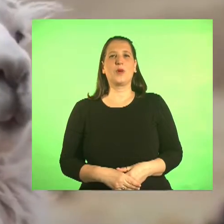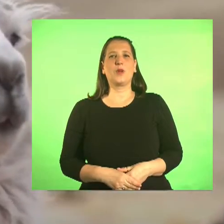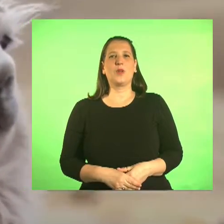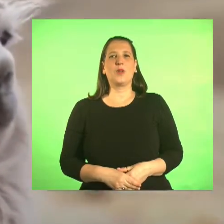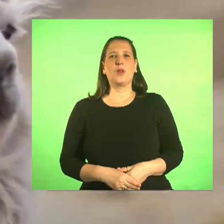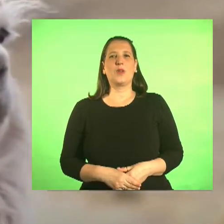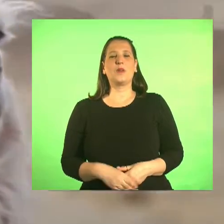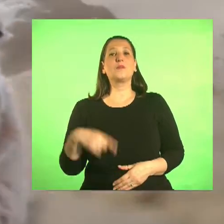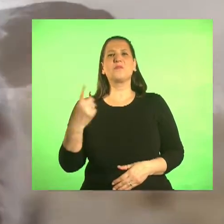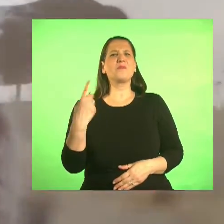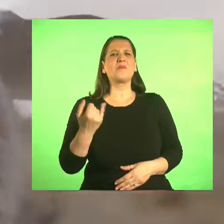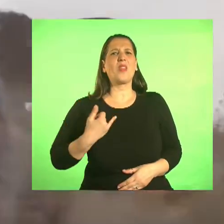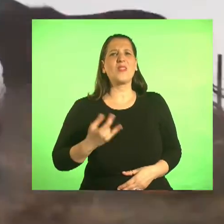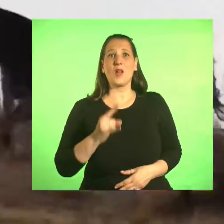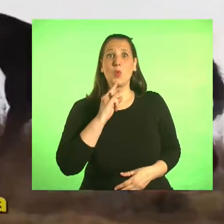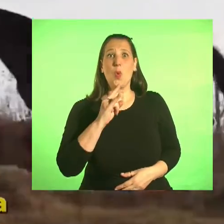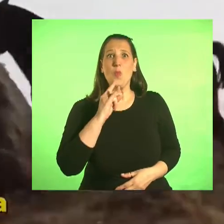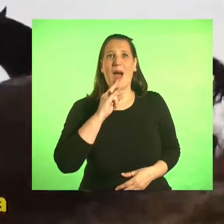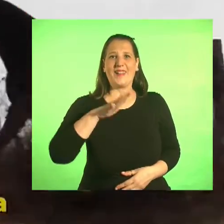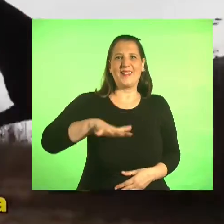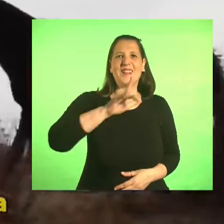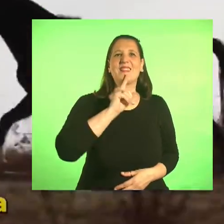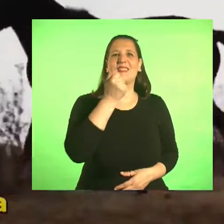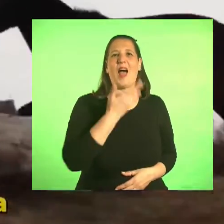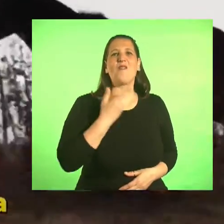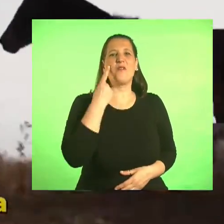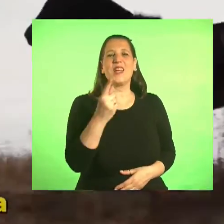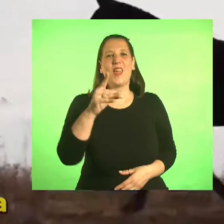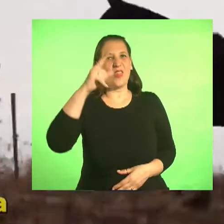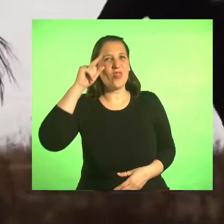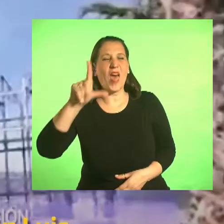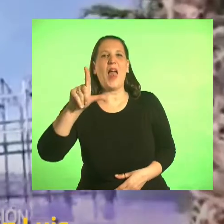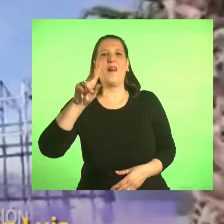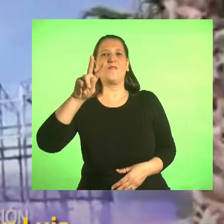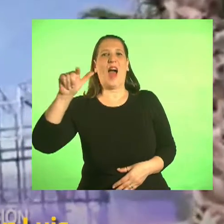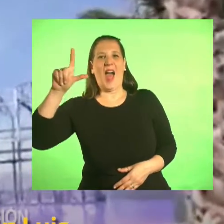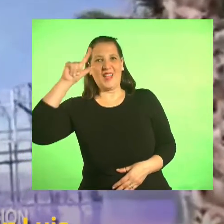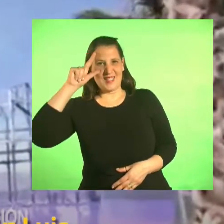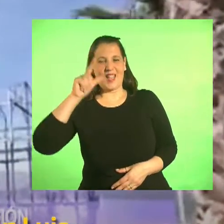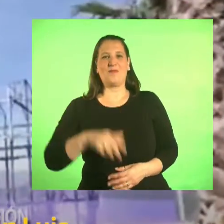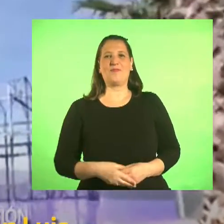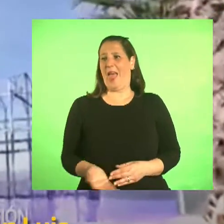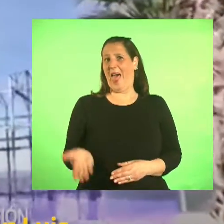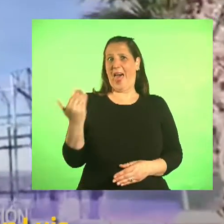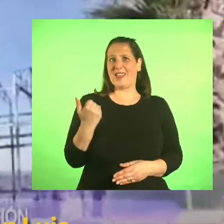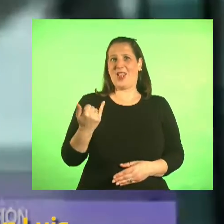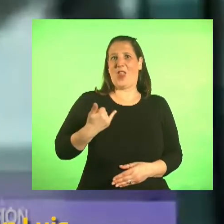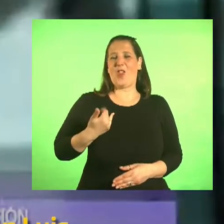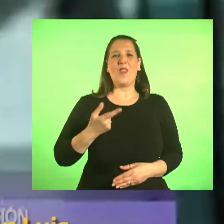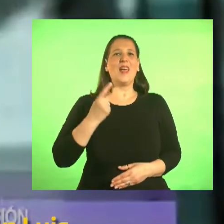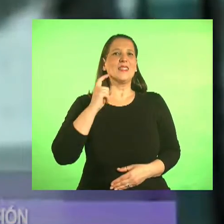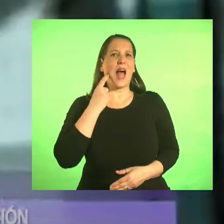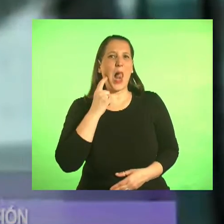Estamos en Tucumán, en Tafí del Valle, en el marco de la campaña Escuela sin Discriminación. Estuvimos ayer en la ciudad de San Luis, hoy en